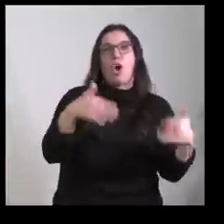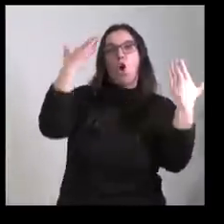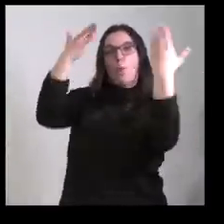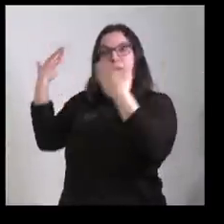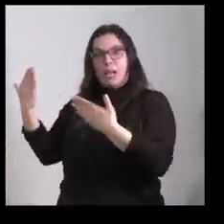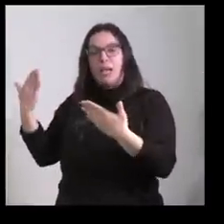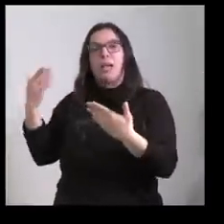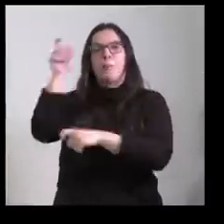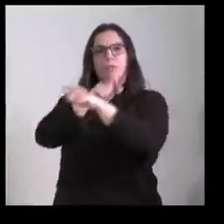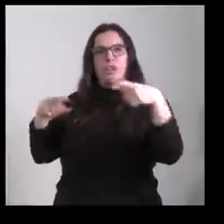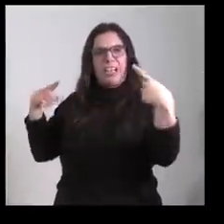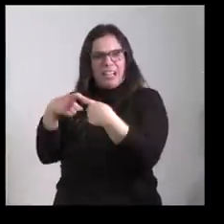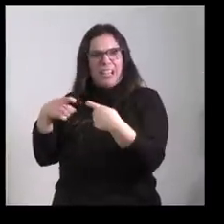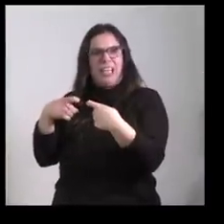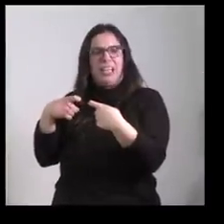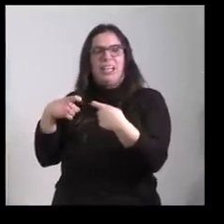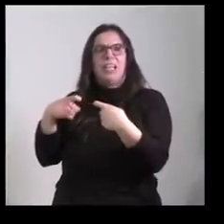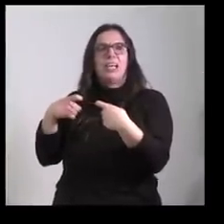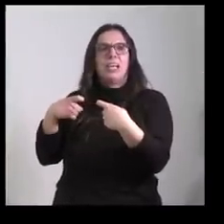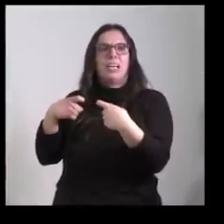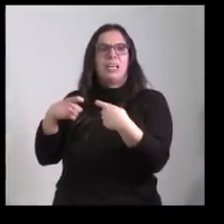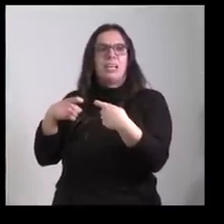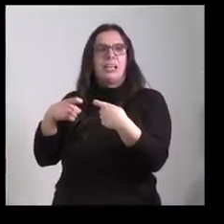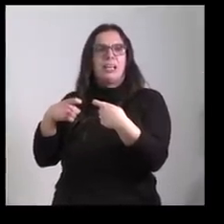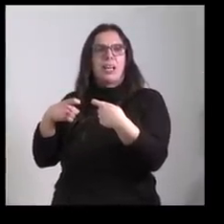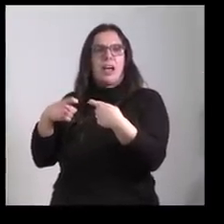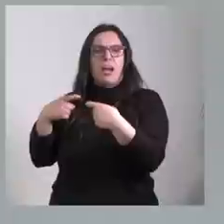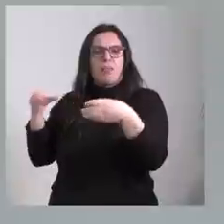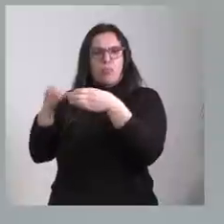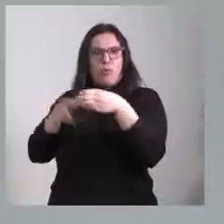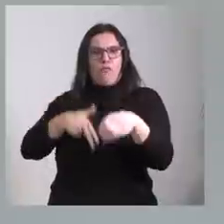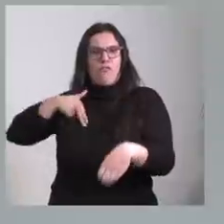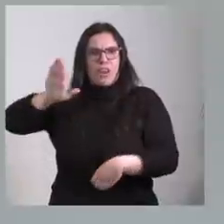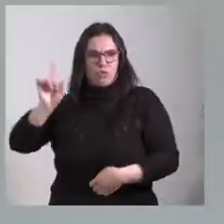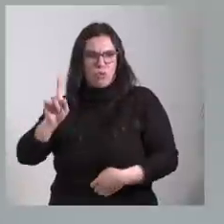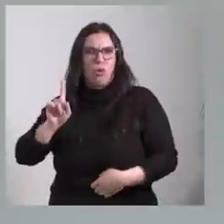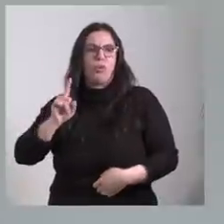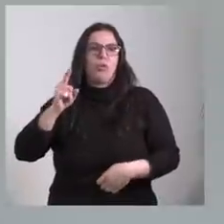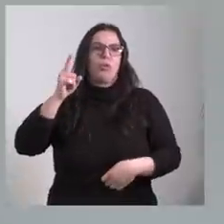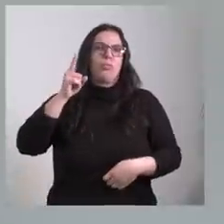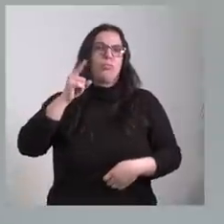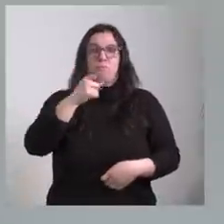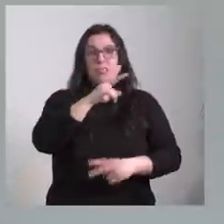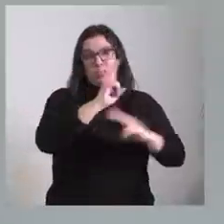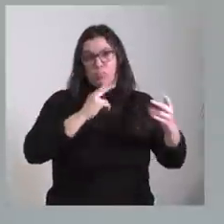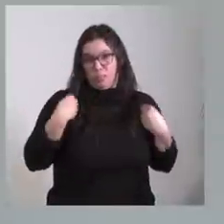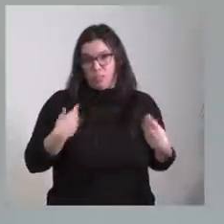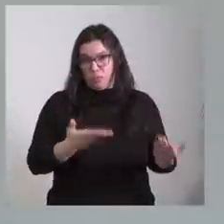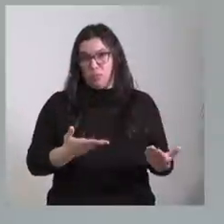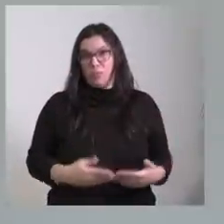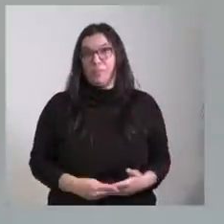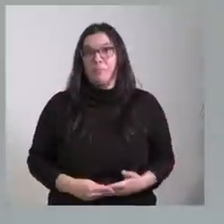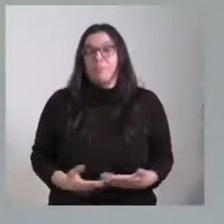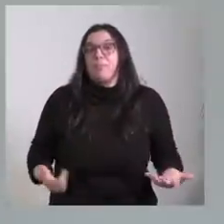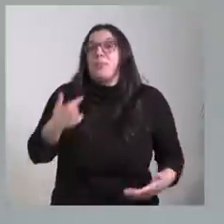italianos que combatieron con los con Los franquistas me imagino que responde lo mismo Bueno yo